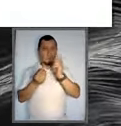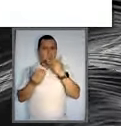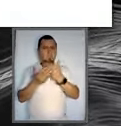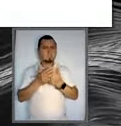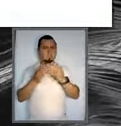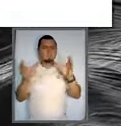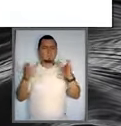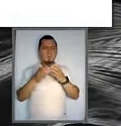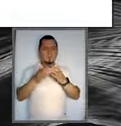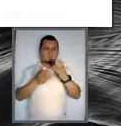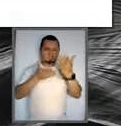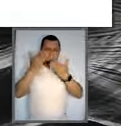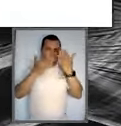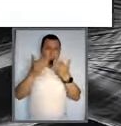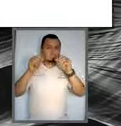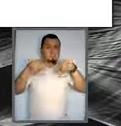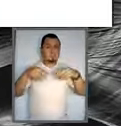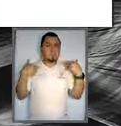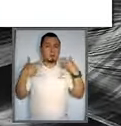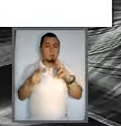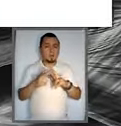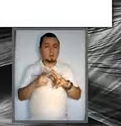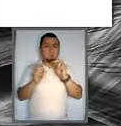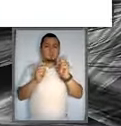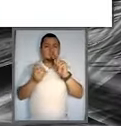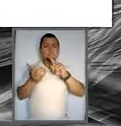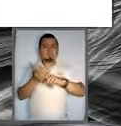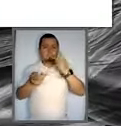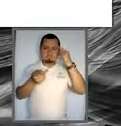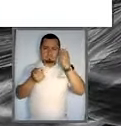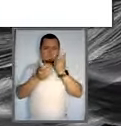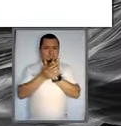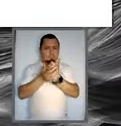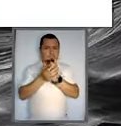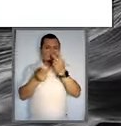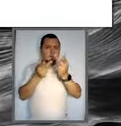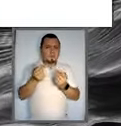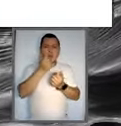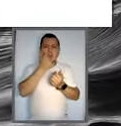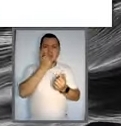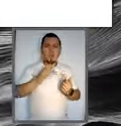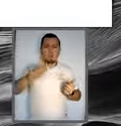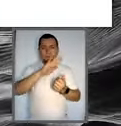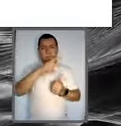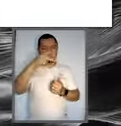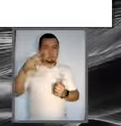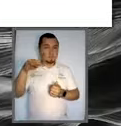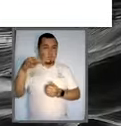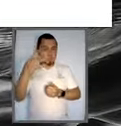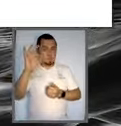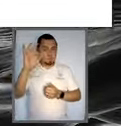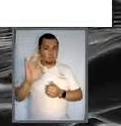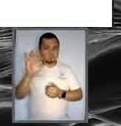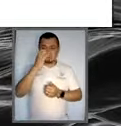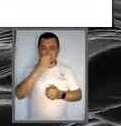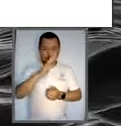sido las comunidades de aprendizaje cuando el mismo maestro se preocupa de llegar hasta el último alumno. Recordemos que el 14% de